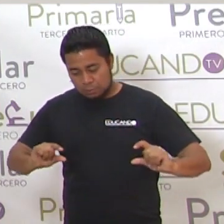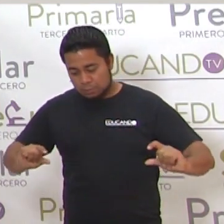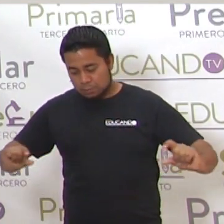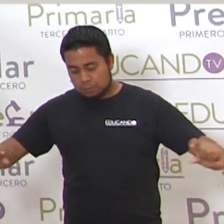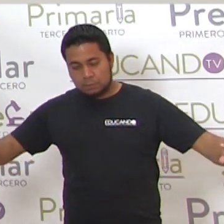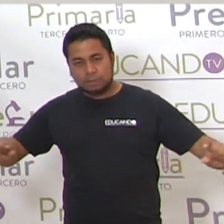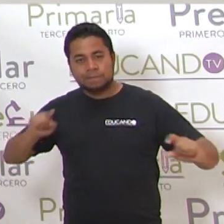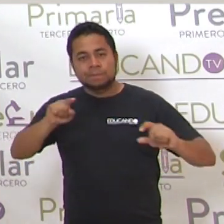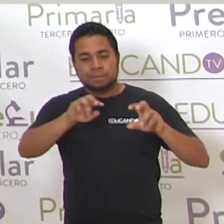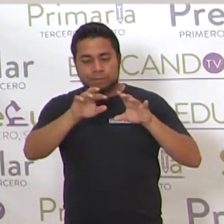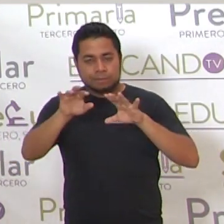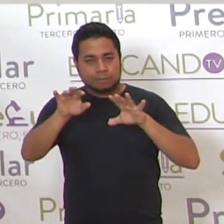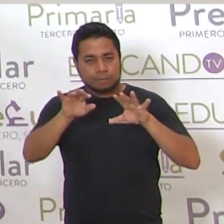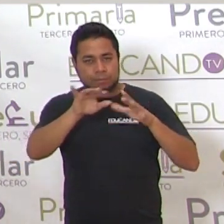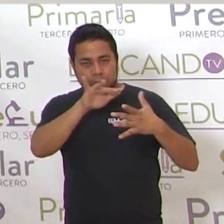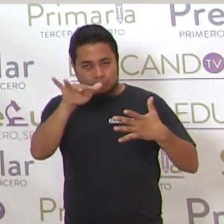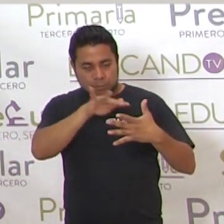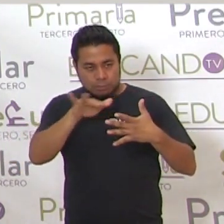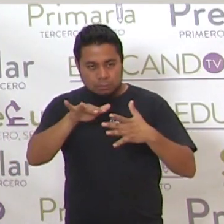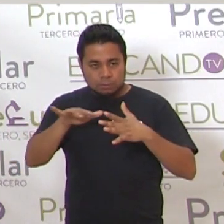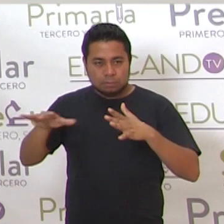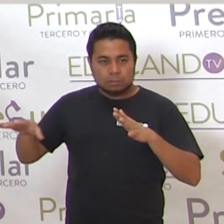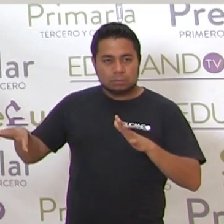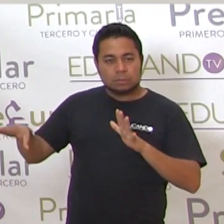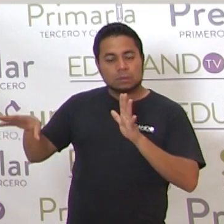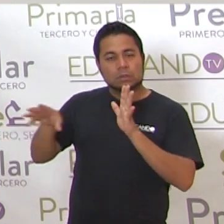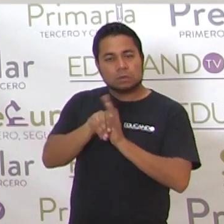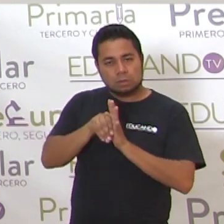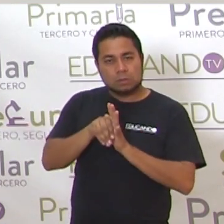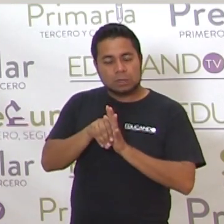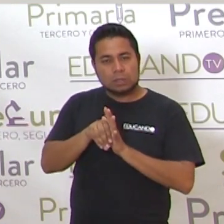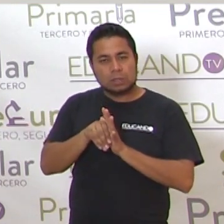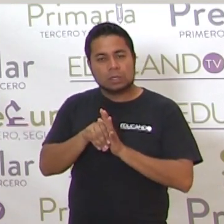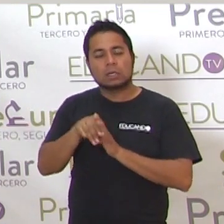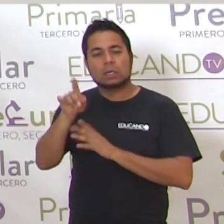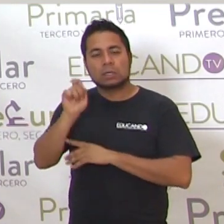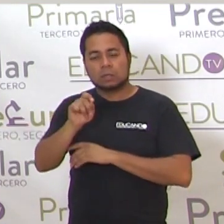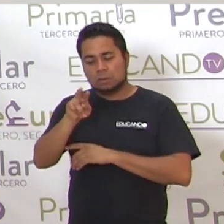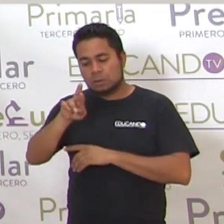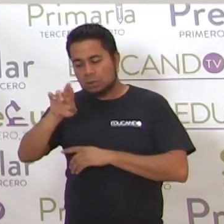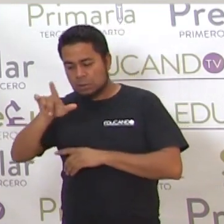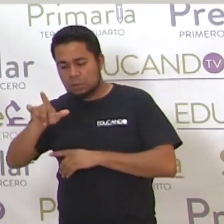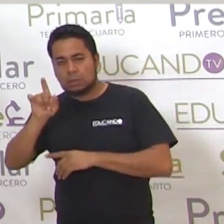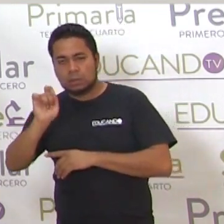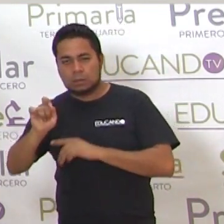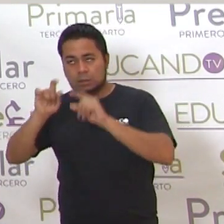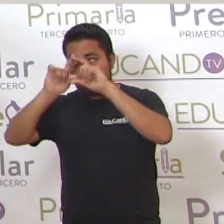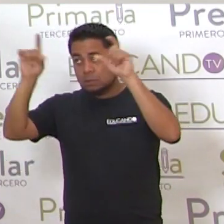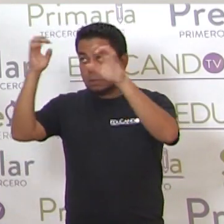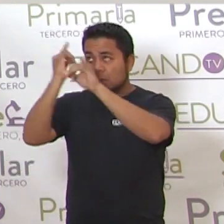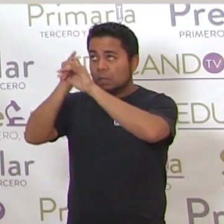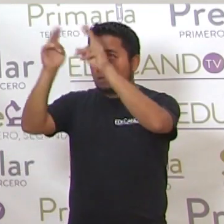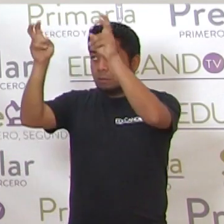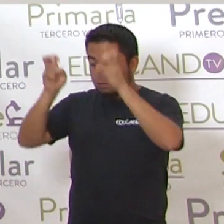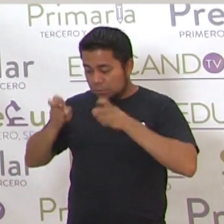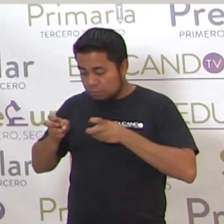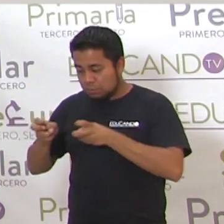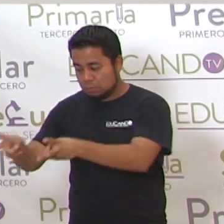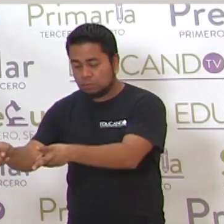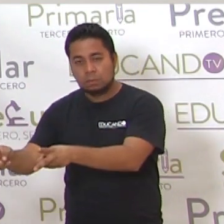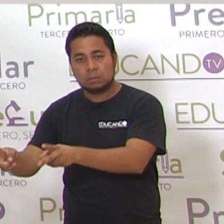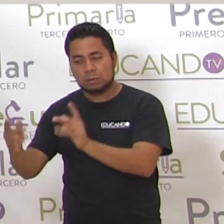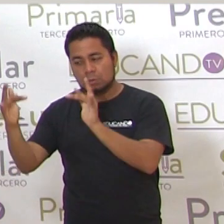leyendo copiar y esto se llama un url lo vas a pegar como